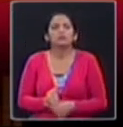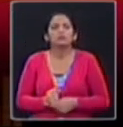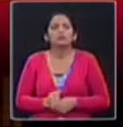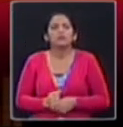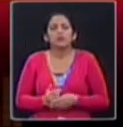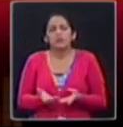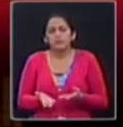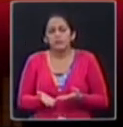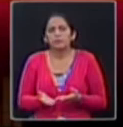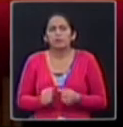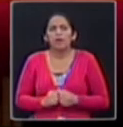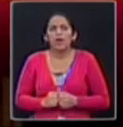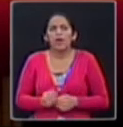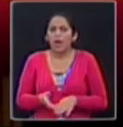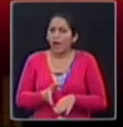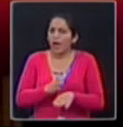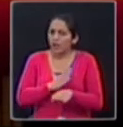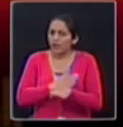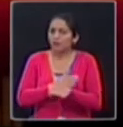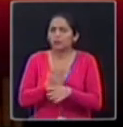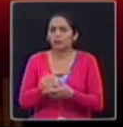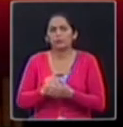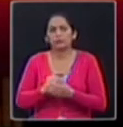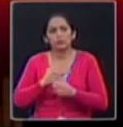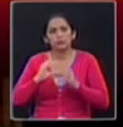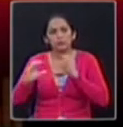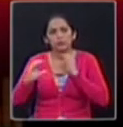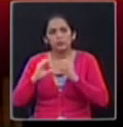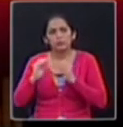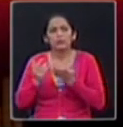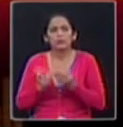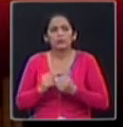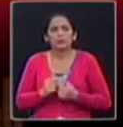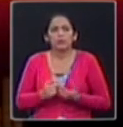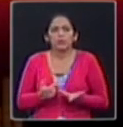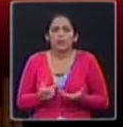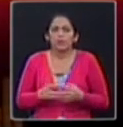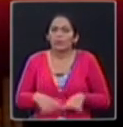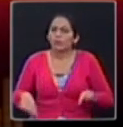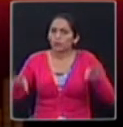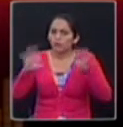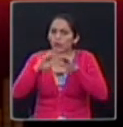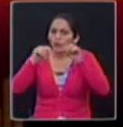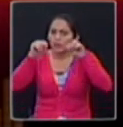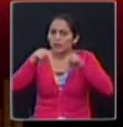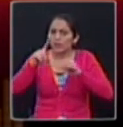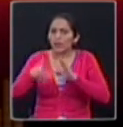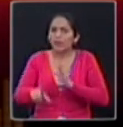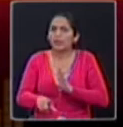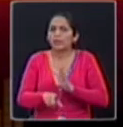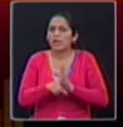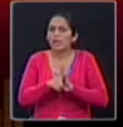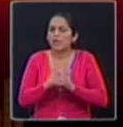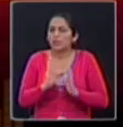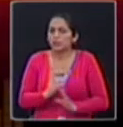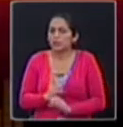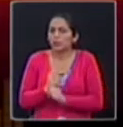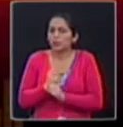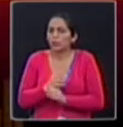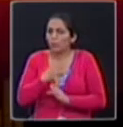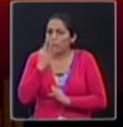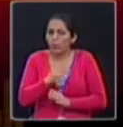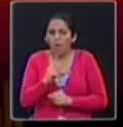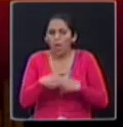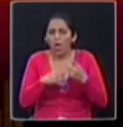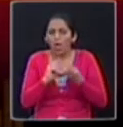acuerdo de que hay que ver en el hecho de que se genere seguridad jurídica en nuestro país, de que exista inversión en la pequeña y mediana